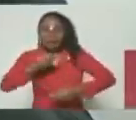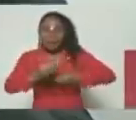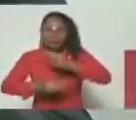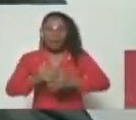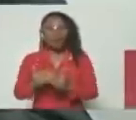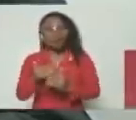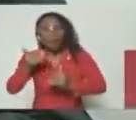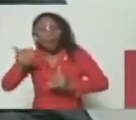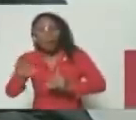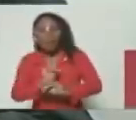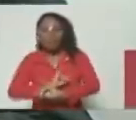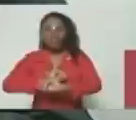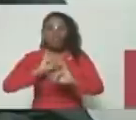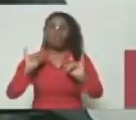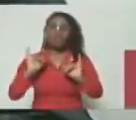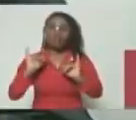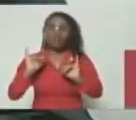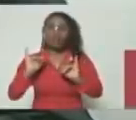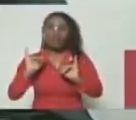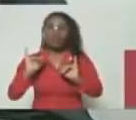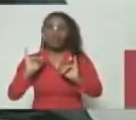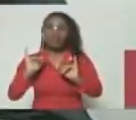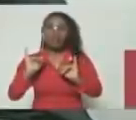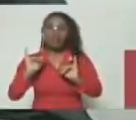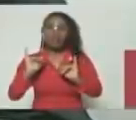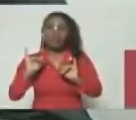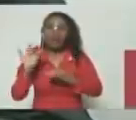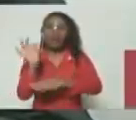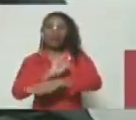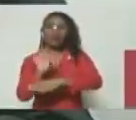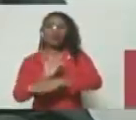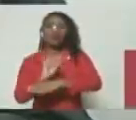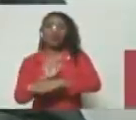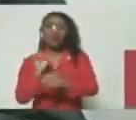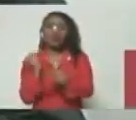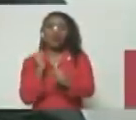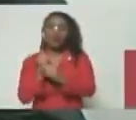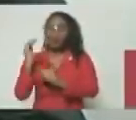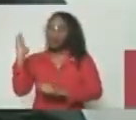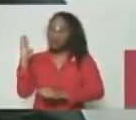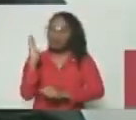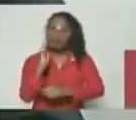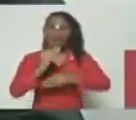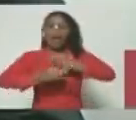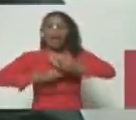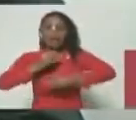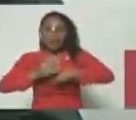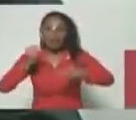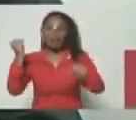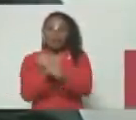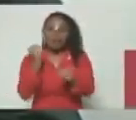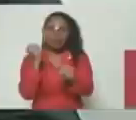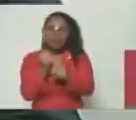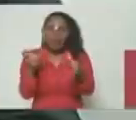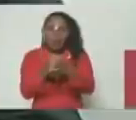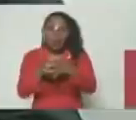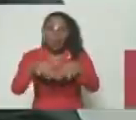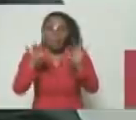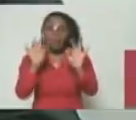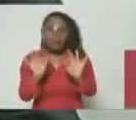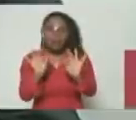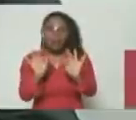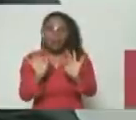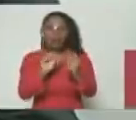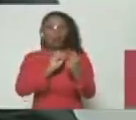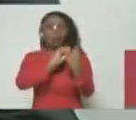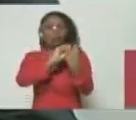de culminadas las funciones, los trabajos que se han venido realizando en la Comisión Especial de Diálogo,